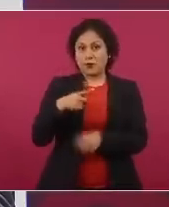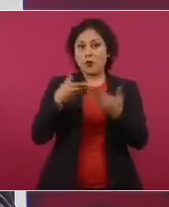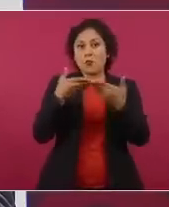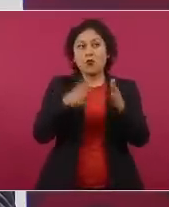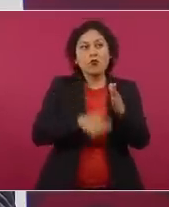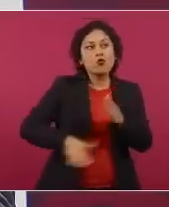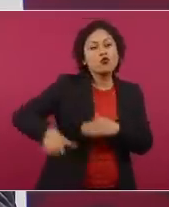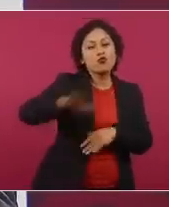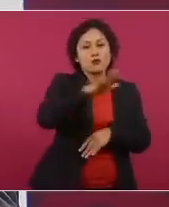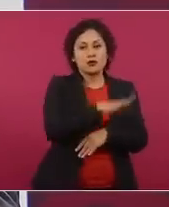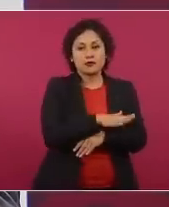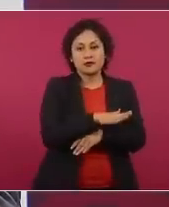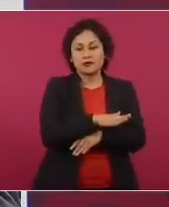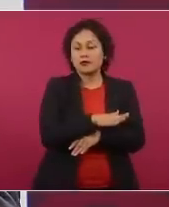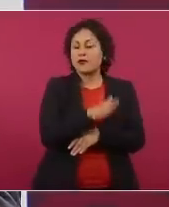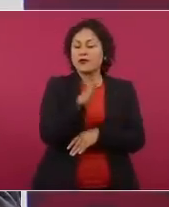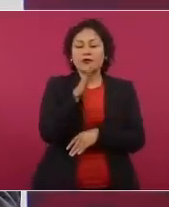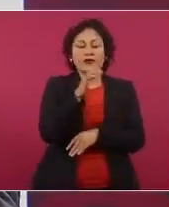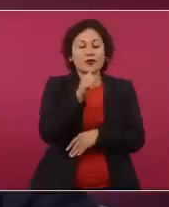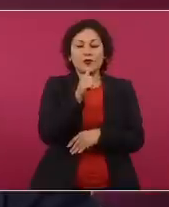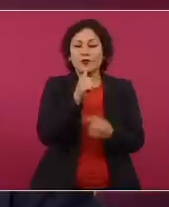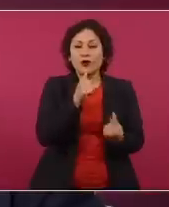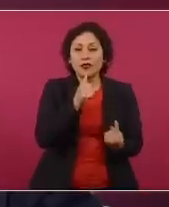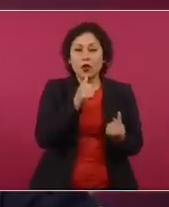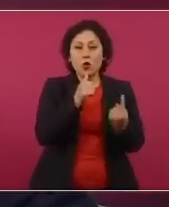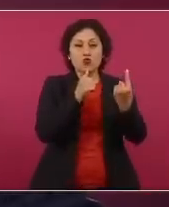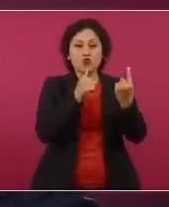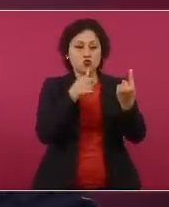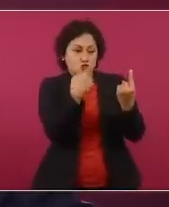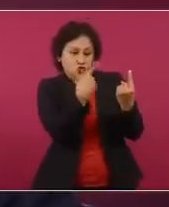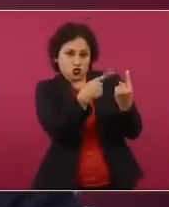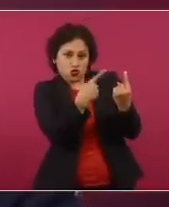el interés personal, por legítimo que sea,